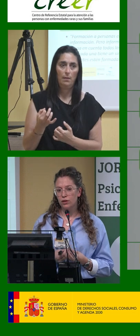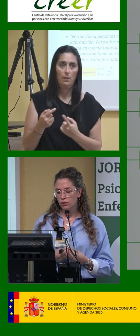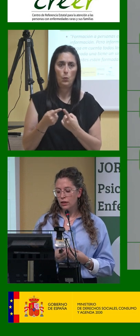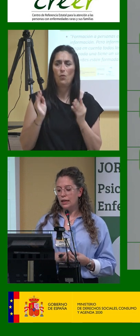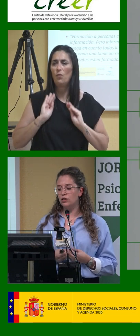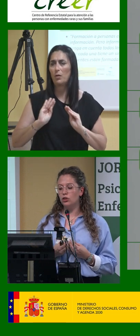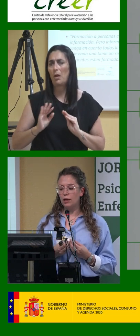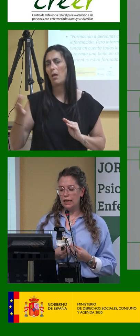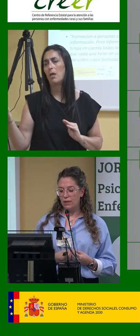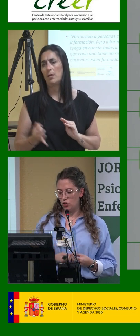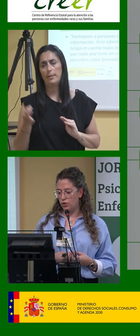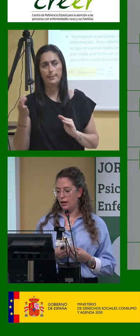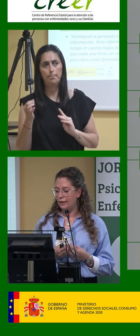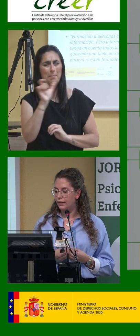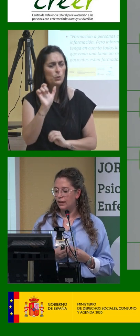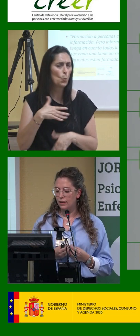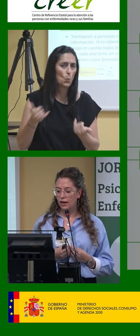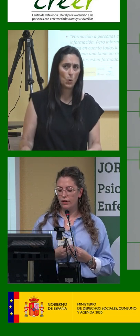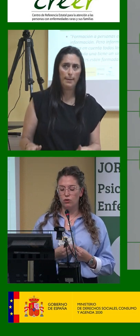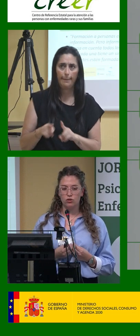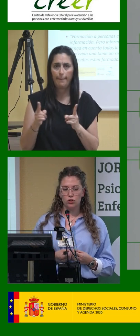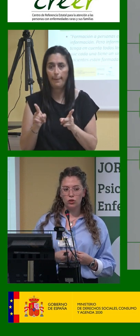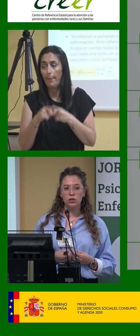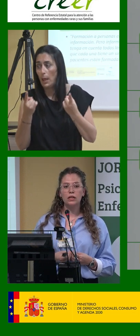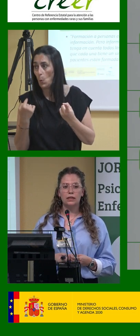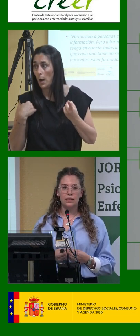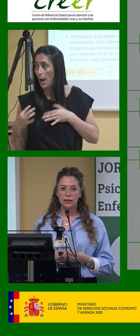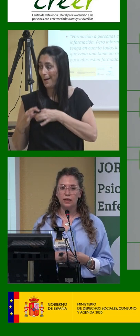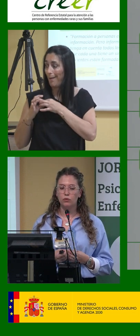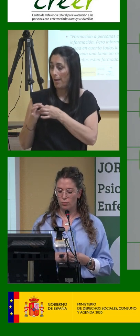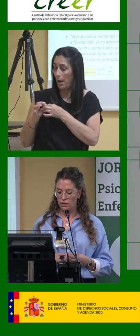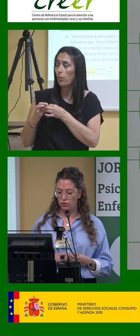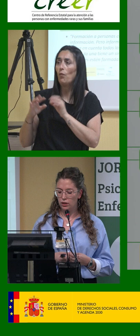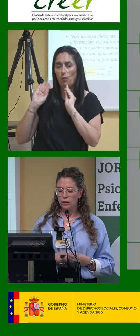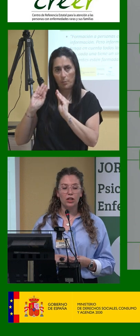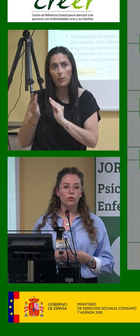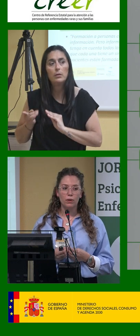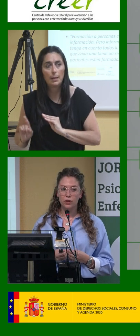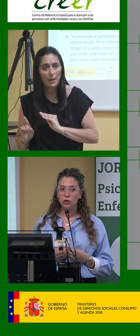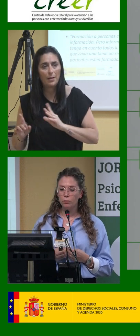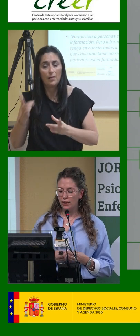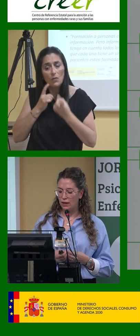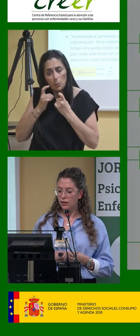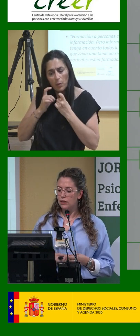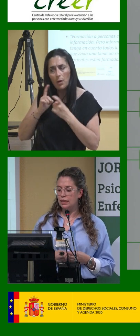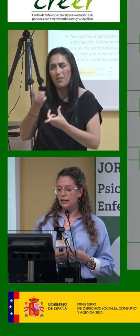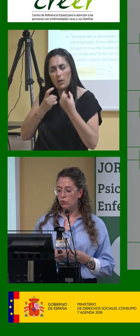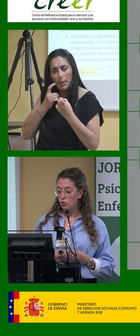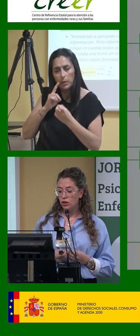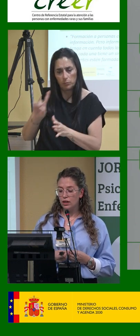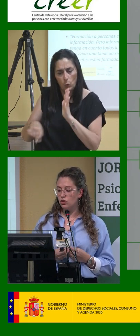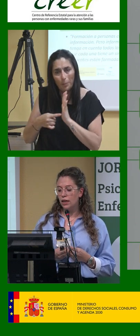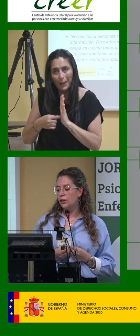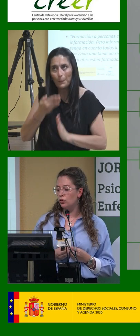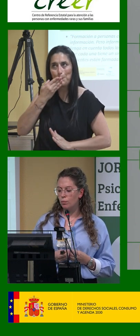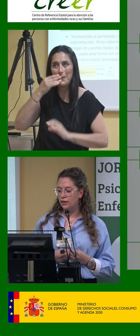esta formación en toda persona, gente que tenga que ver con nosotros, necesitan información, pero información completa, sin